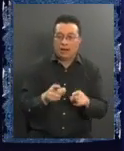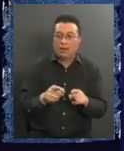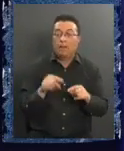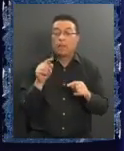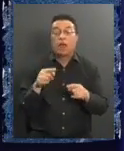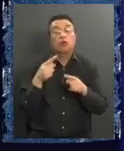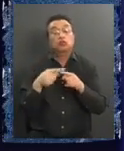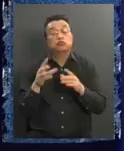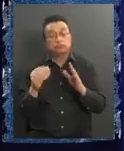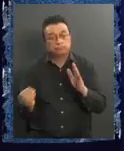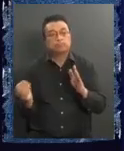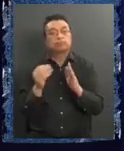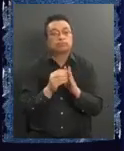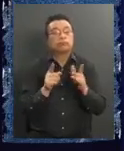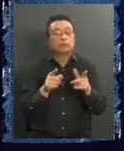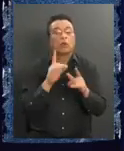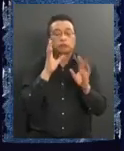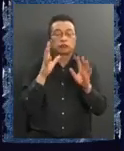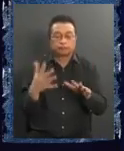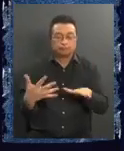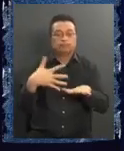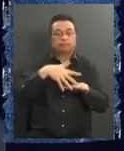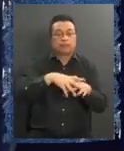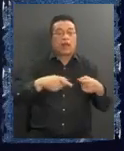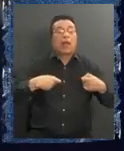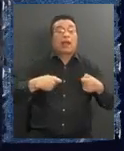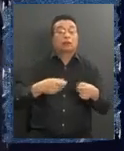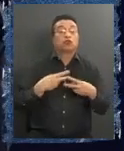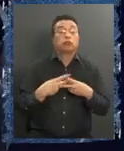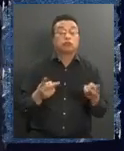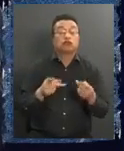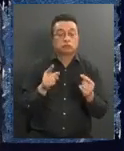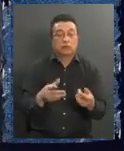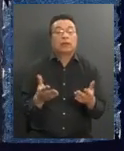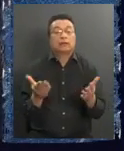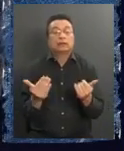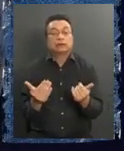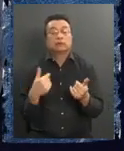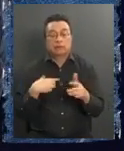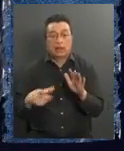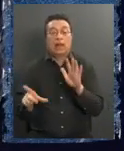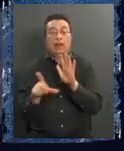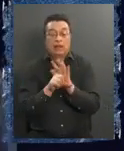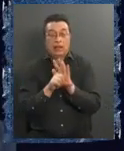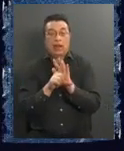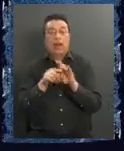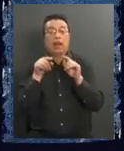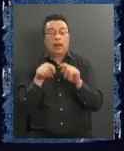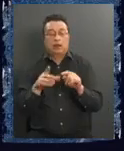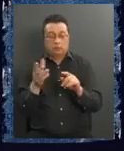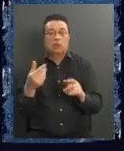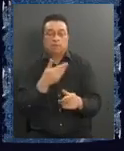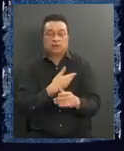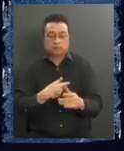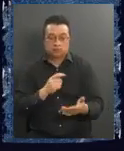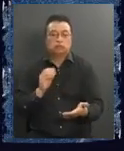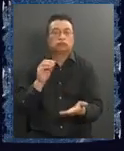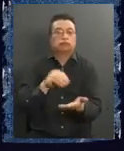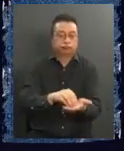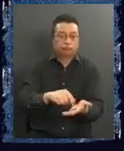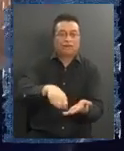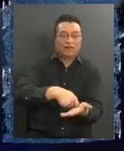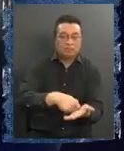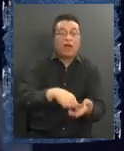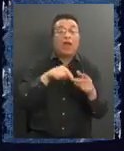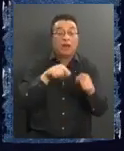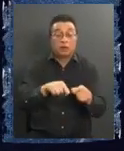que agregar es que si involucrara gasto público, eso sí requiere la ley de concurrencia presidencial. Pero lo que es estructura del